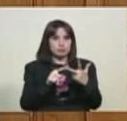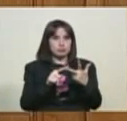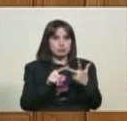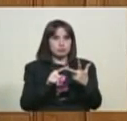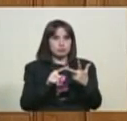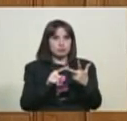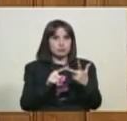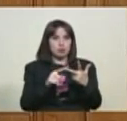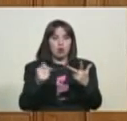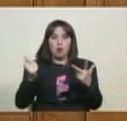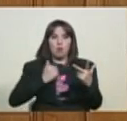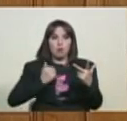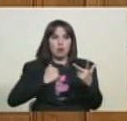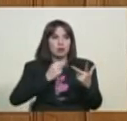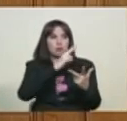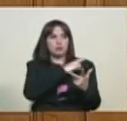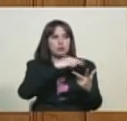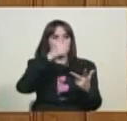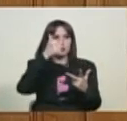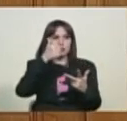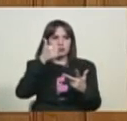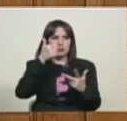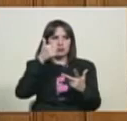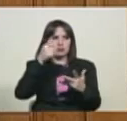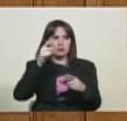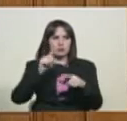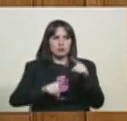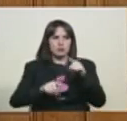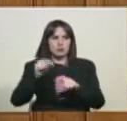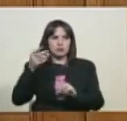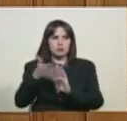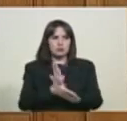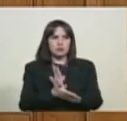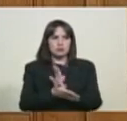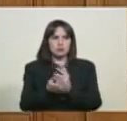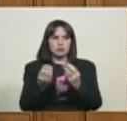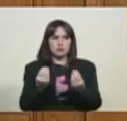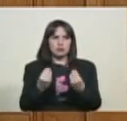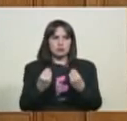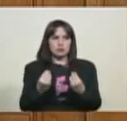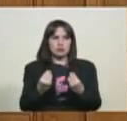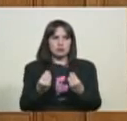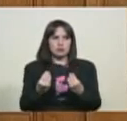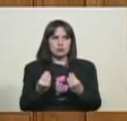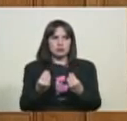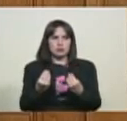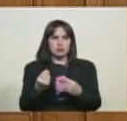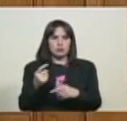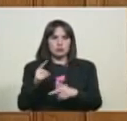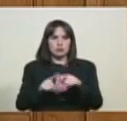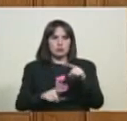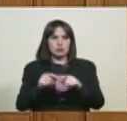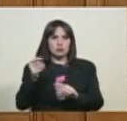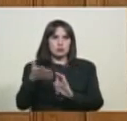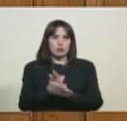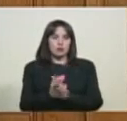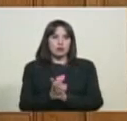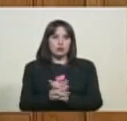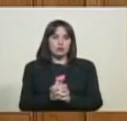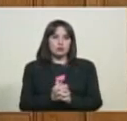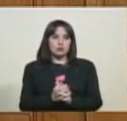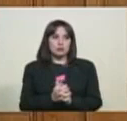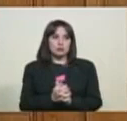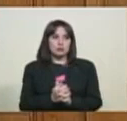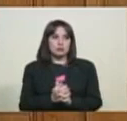o a cualquier autoridad de los poderes establecidos, es a través de los mecanismos que aquí están